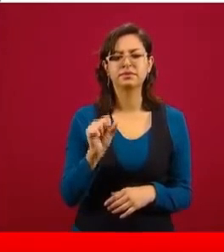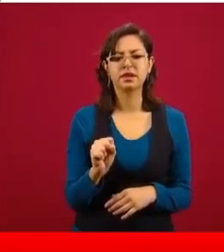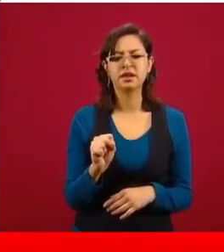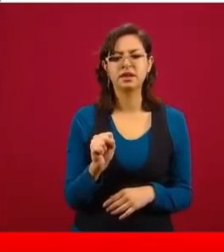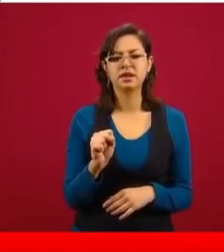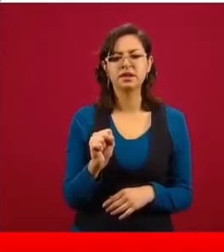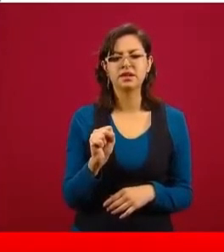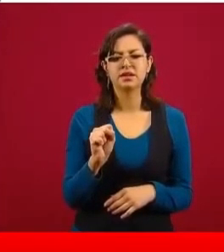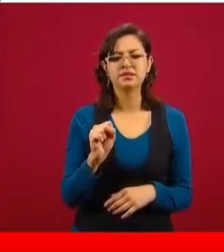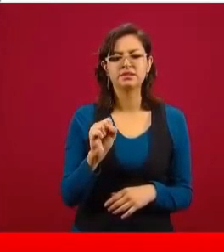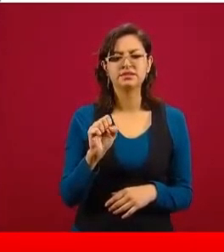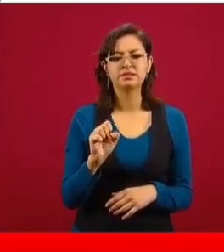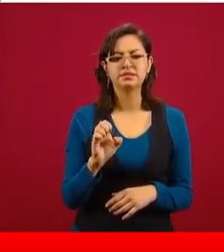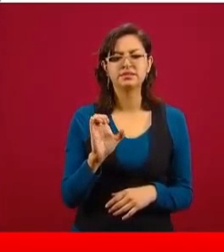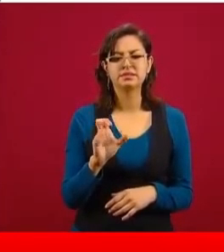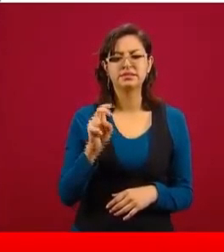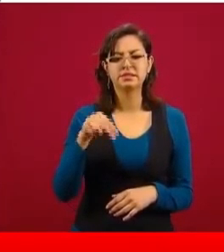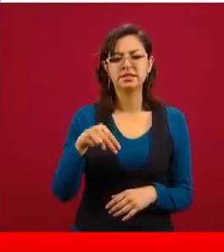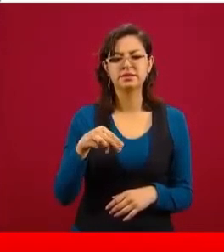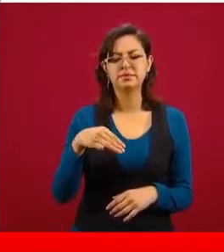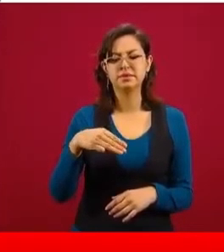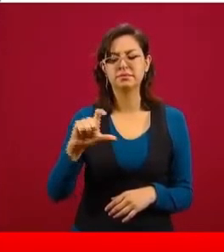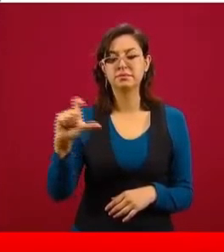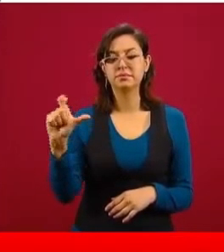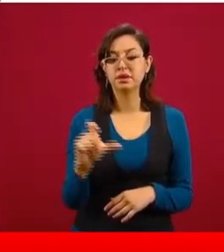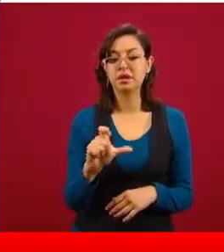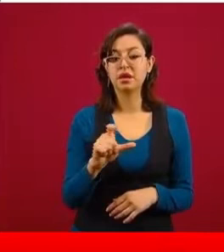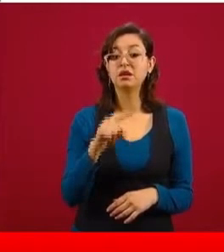CEMX, ¿no?, que es una empresa con